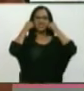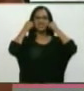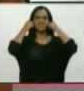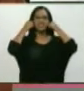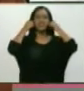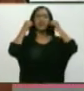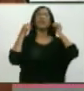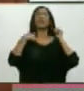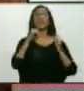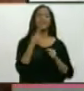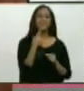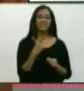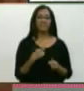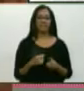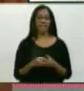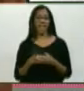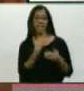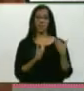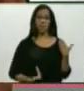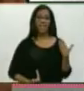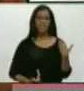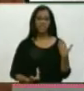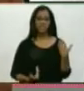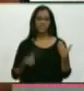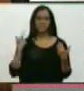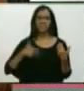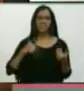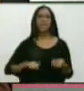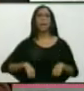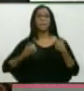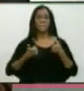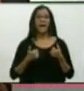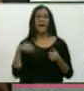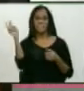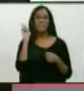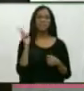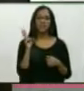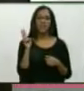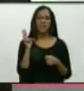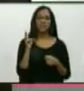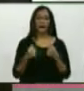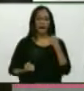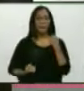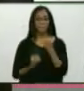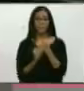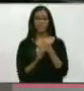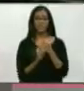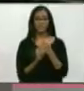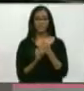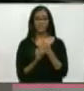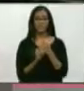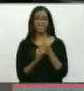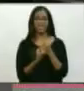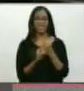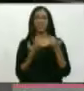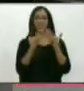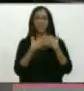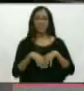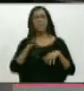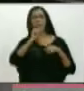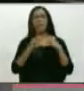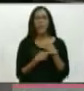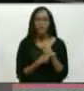es que el dueño de Rappi tiene más venezolanos apoyando a su empresa, que